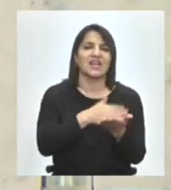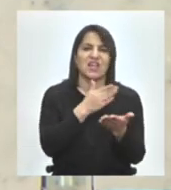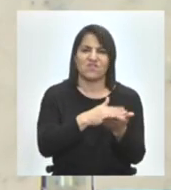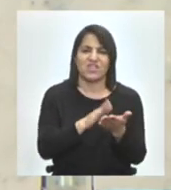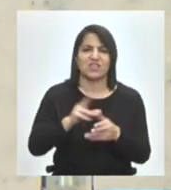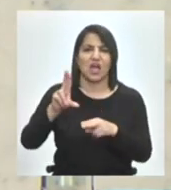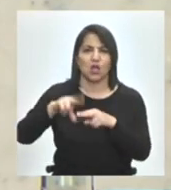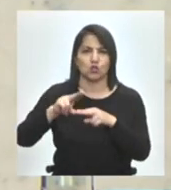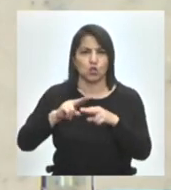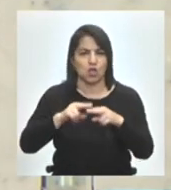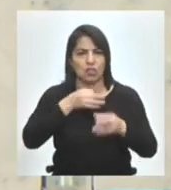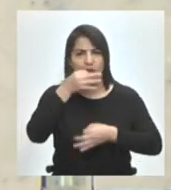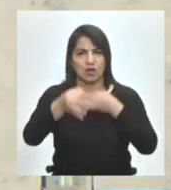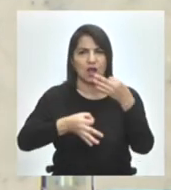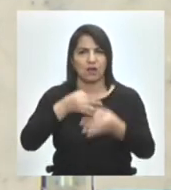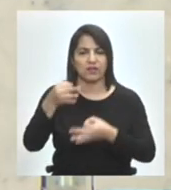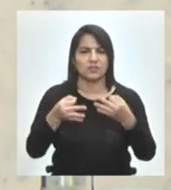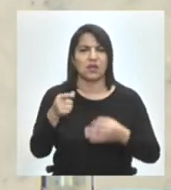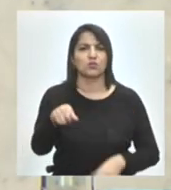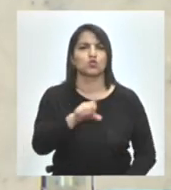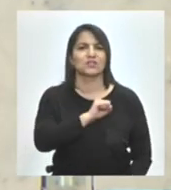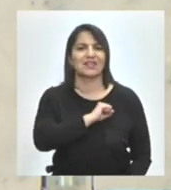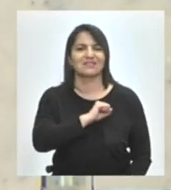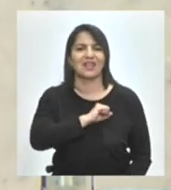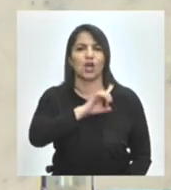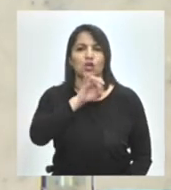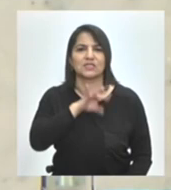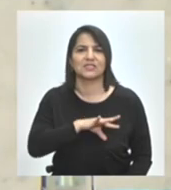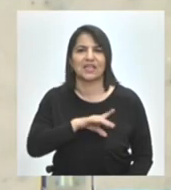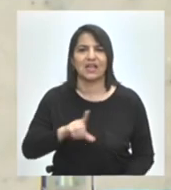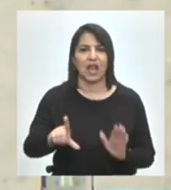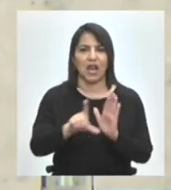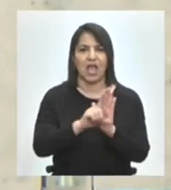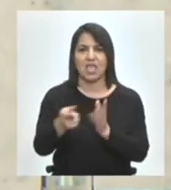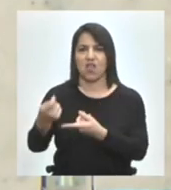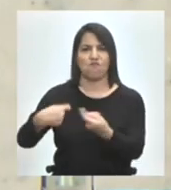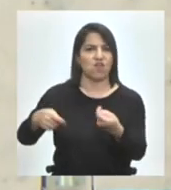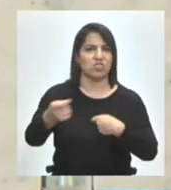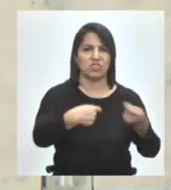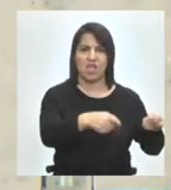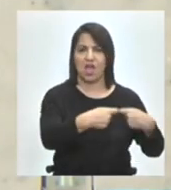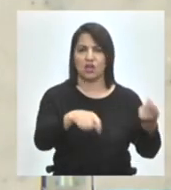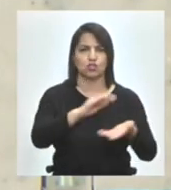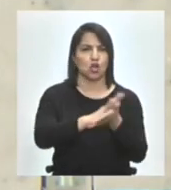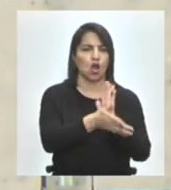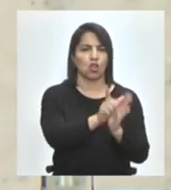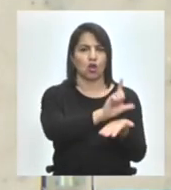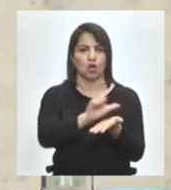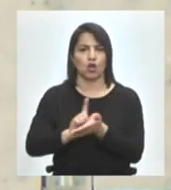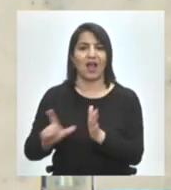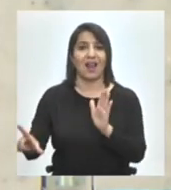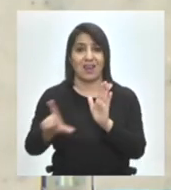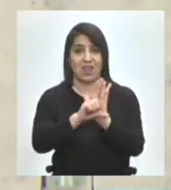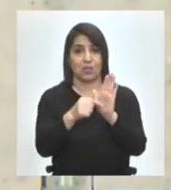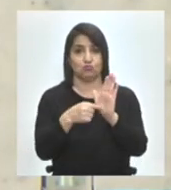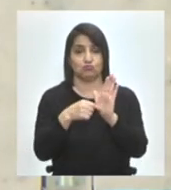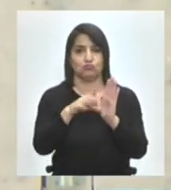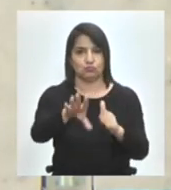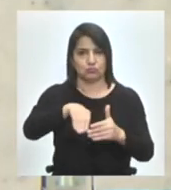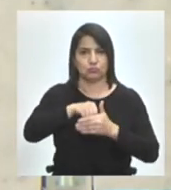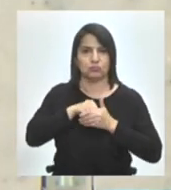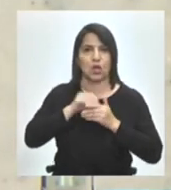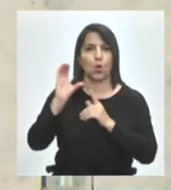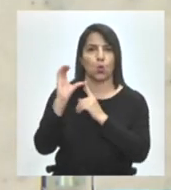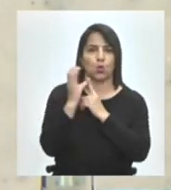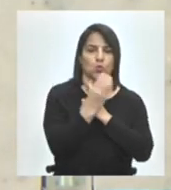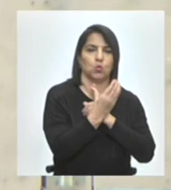su asombro porque en Santiago de Chile las leyes se vendían en todos los kioscos. La ley forma parte de nuestra